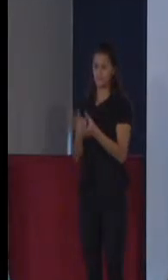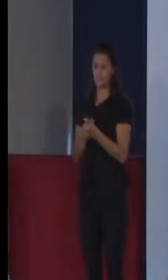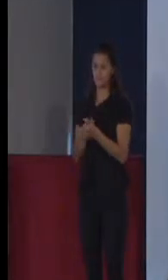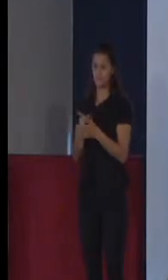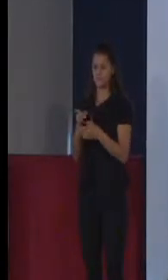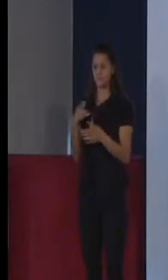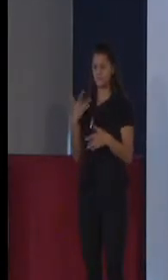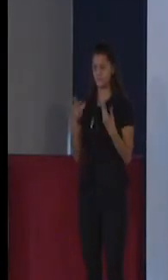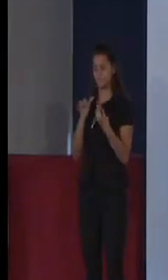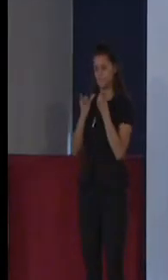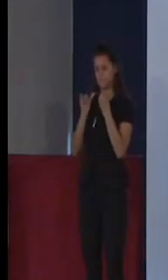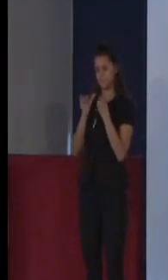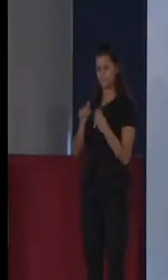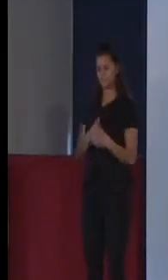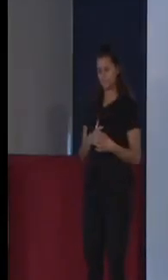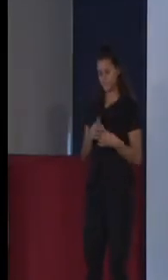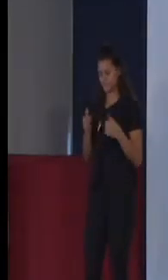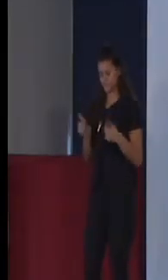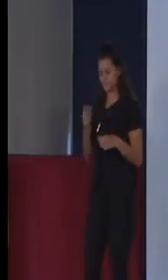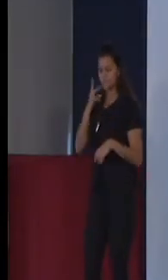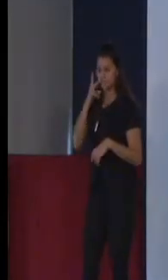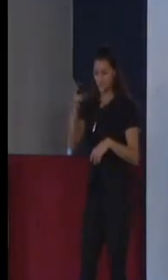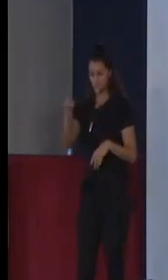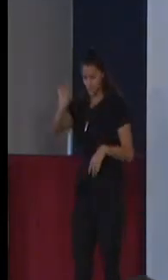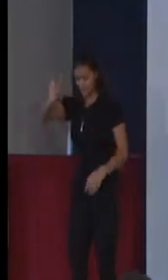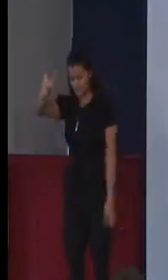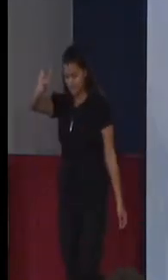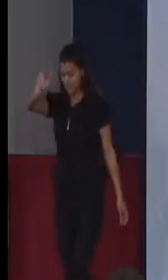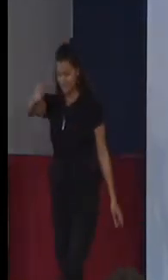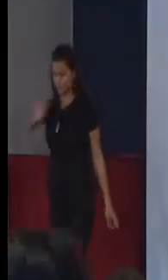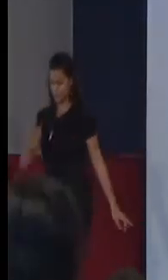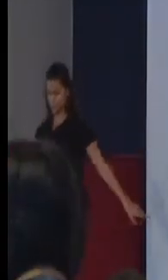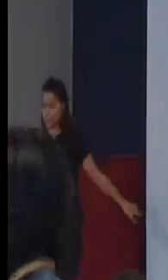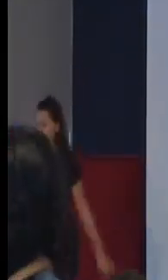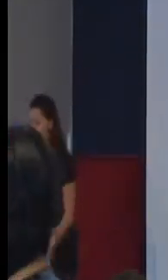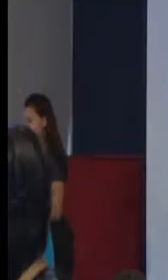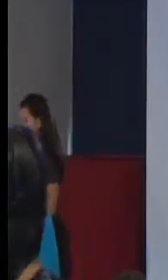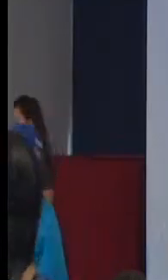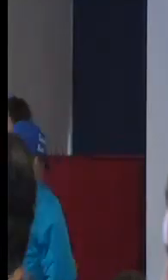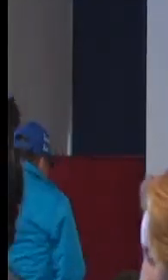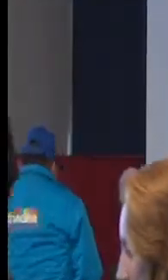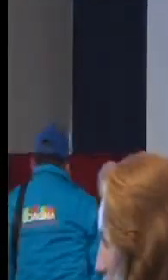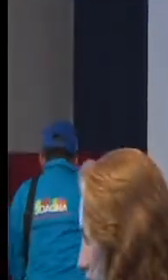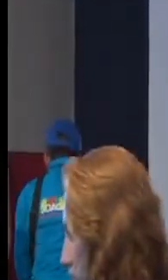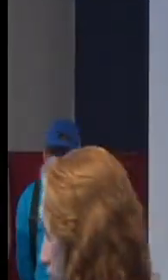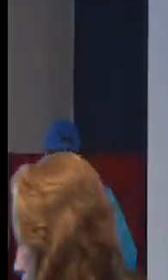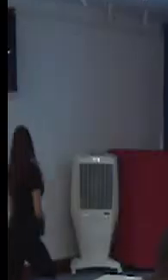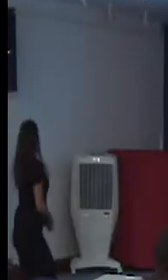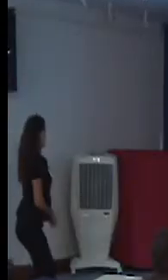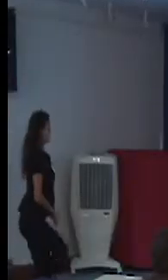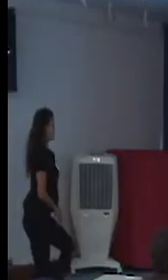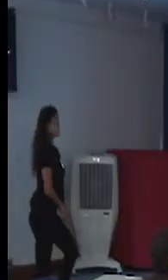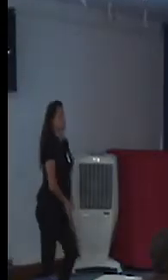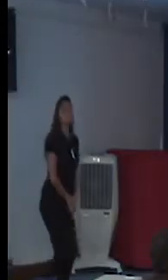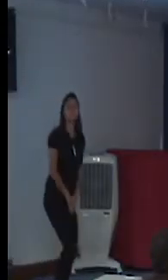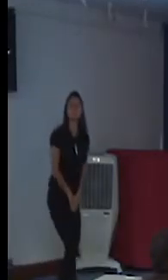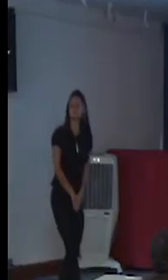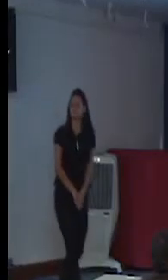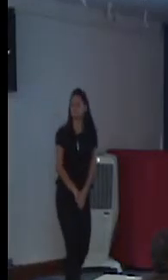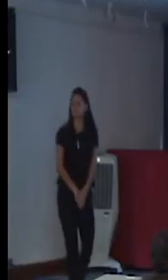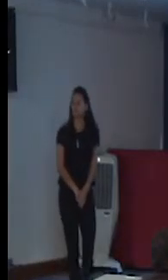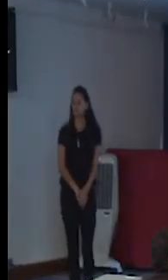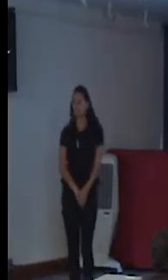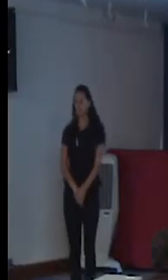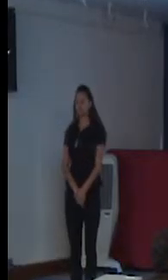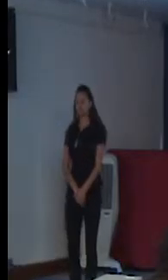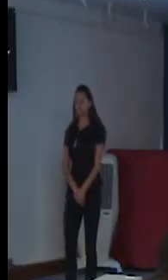ustedes disfruten su refrigerio y nos vemos por favor en 15 minutos. Muchas gracias. Un poquito la agenda